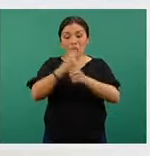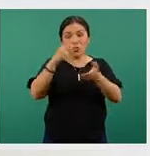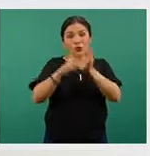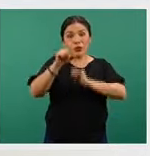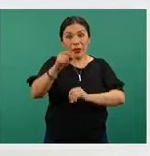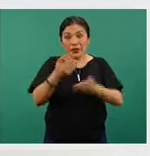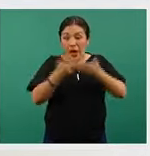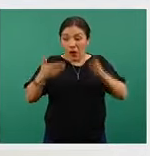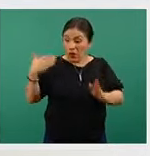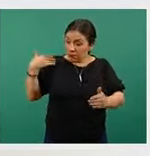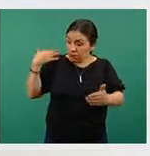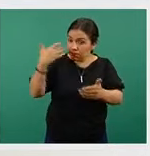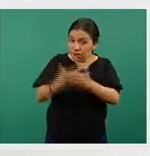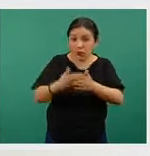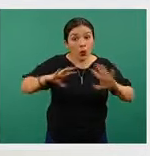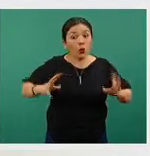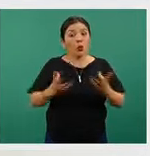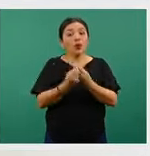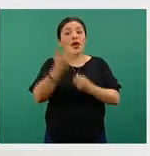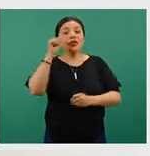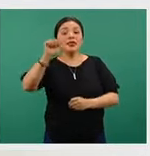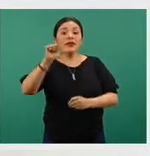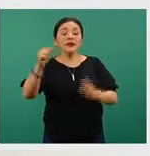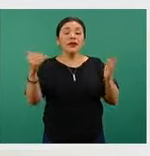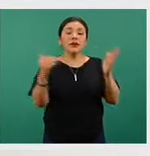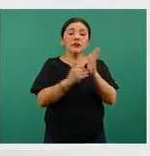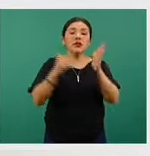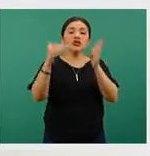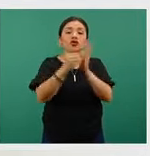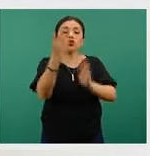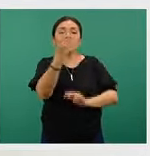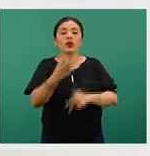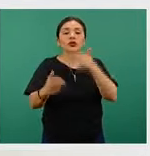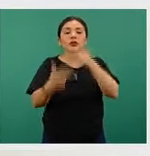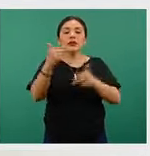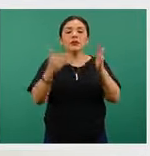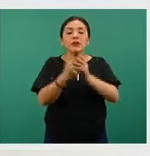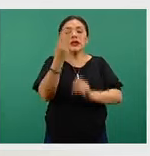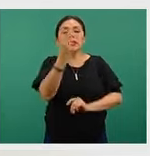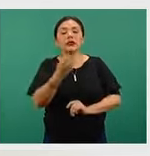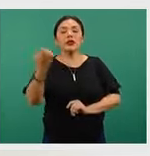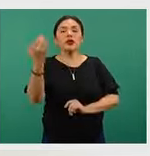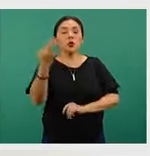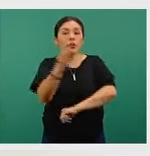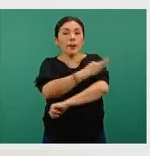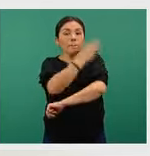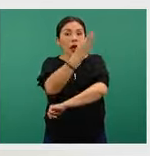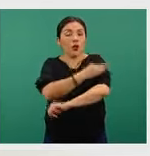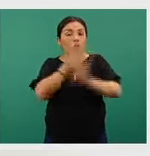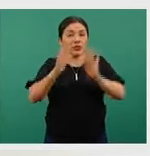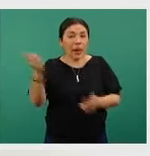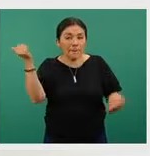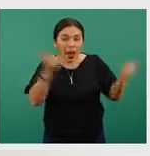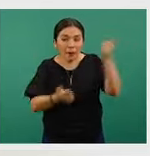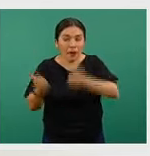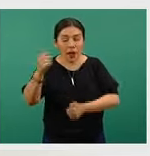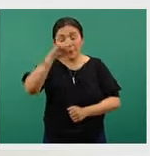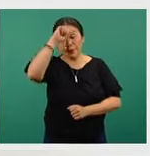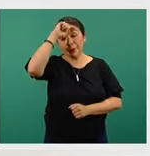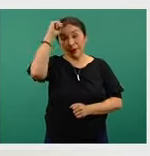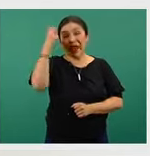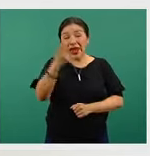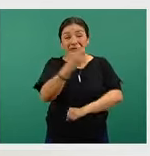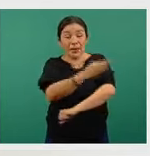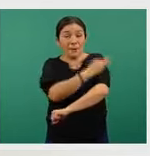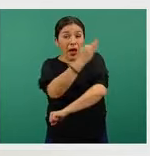fecha tenemos un total de 16 millones 413 mil 350 la distribución de estas